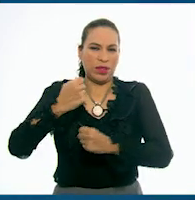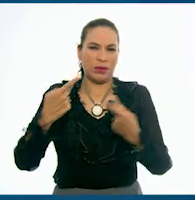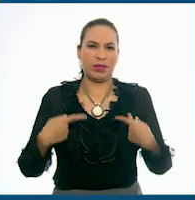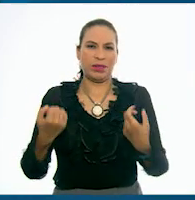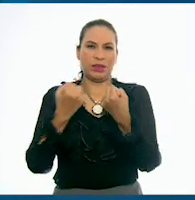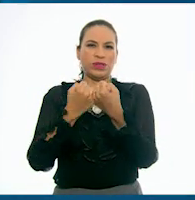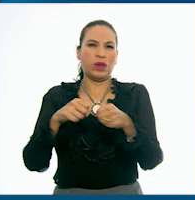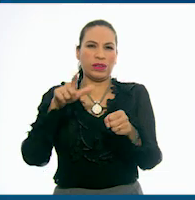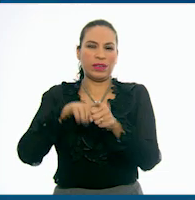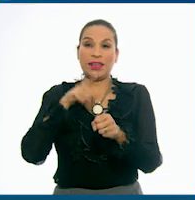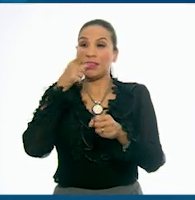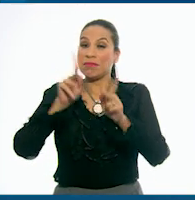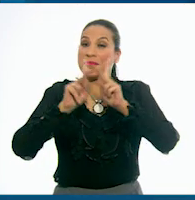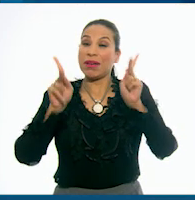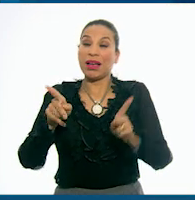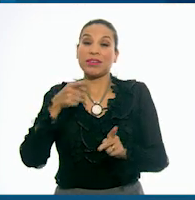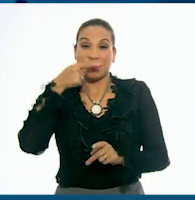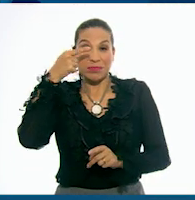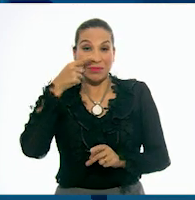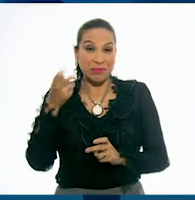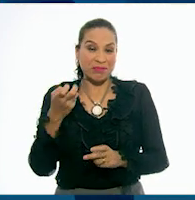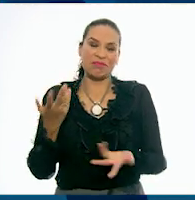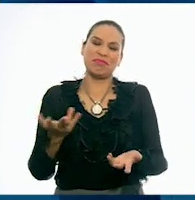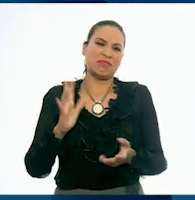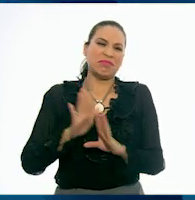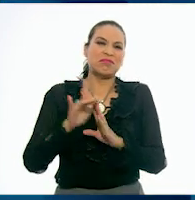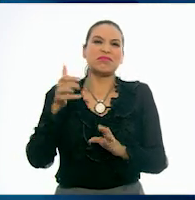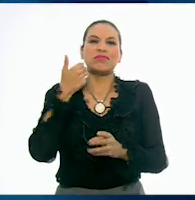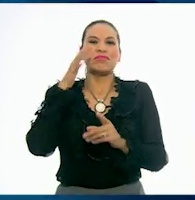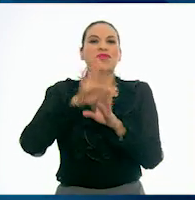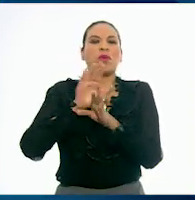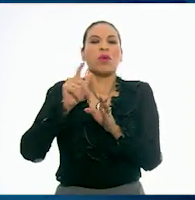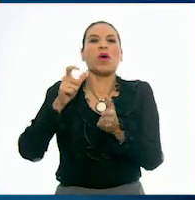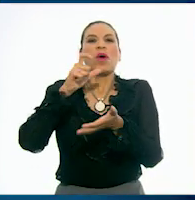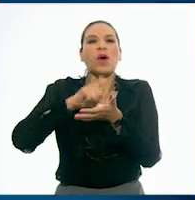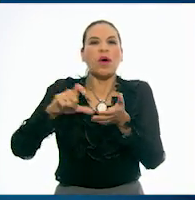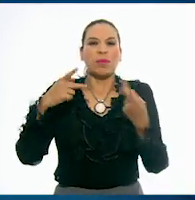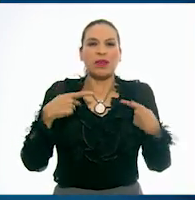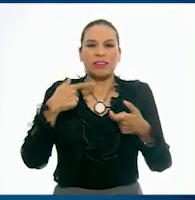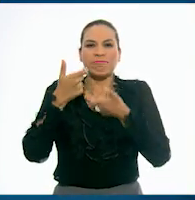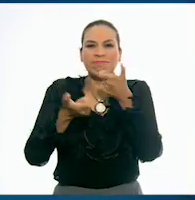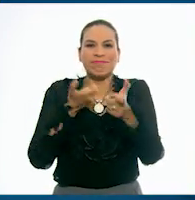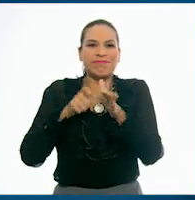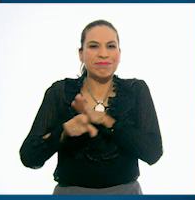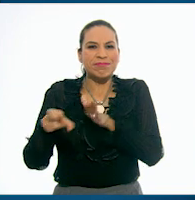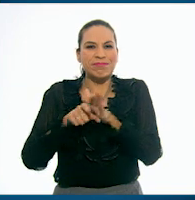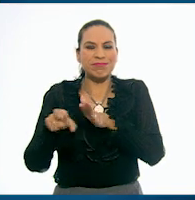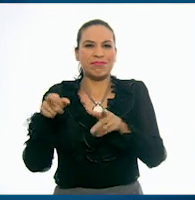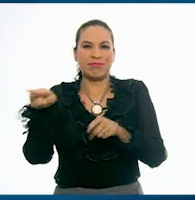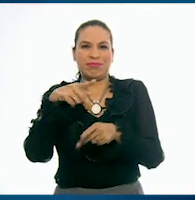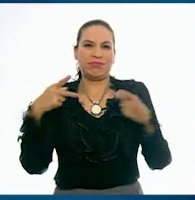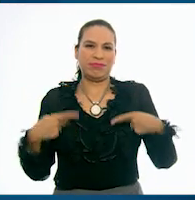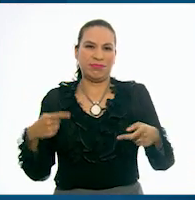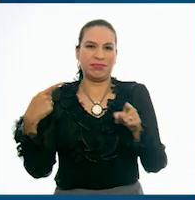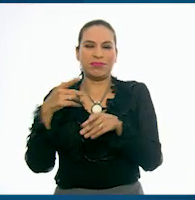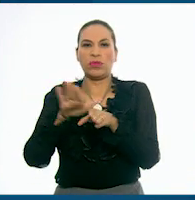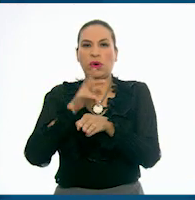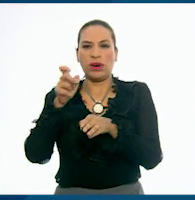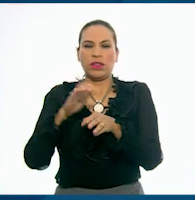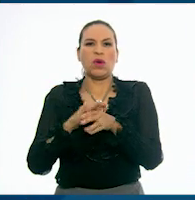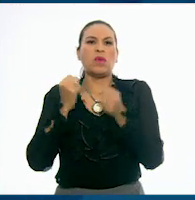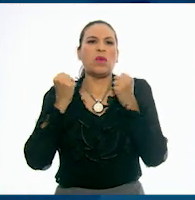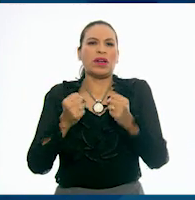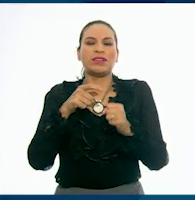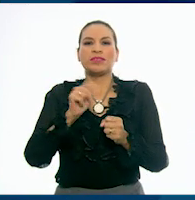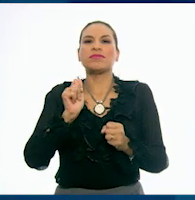Esa paz que tanto presumes la logró comprando voluntades y cooptando a sus opositores. Por eso se hizo